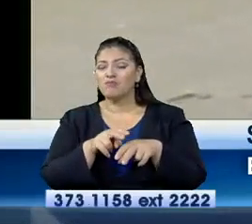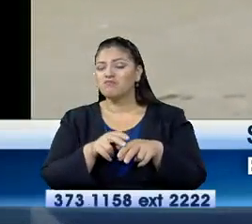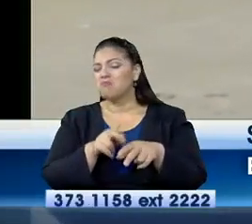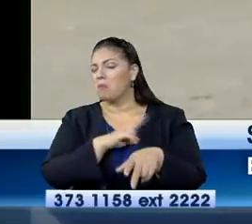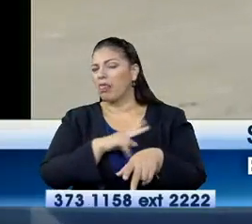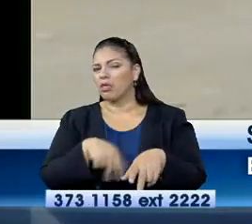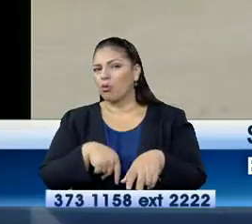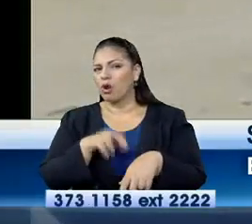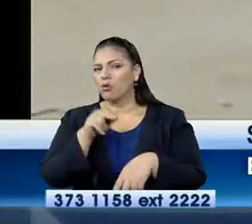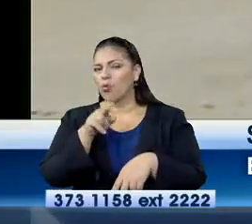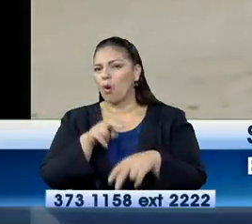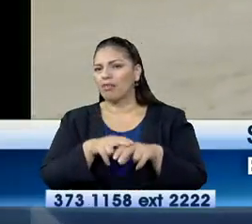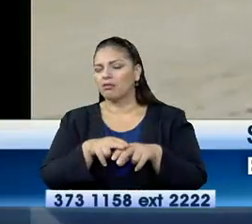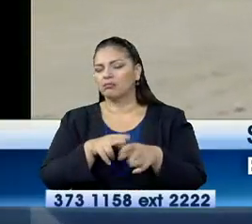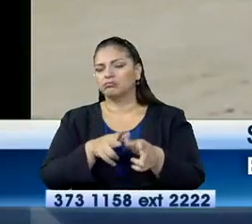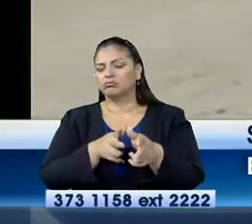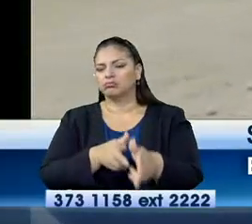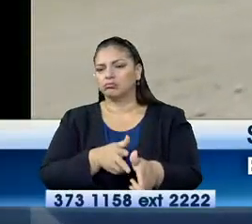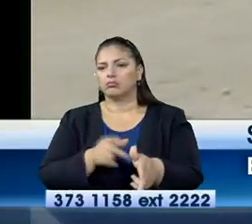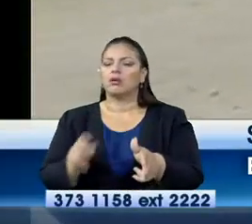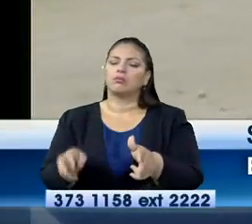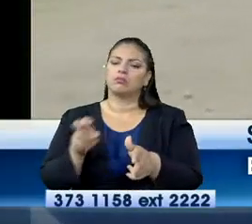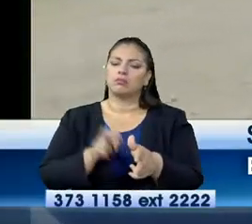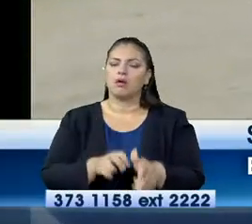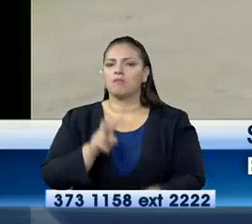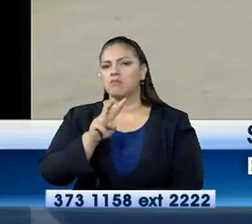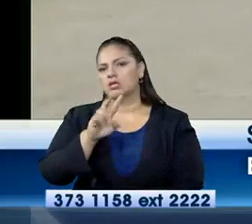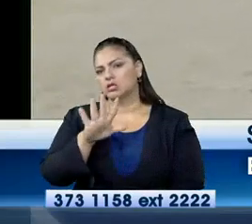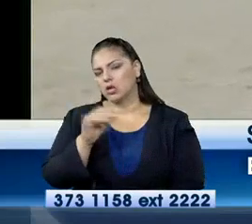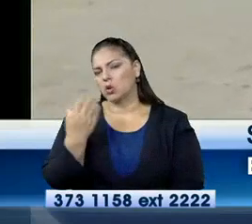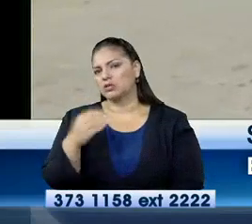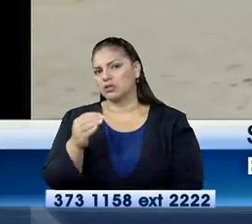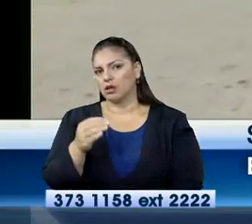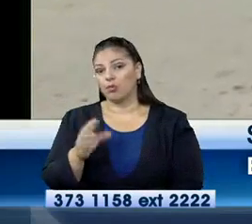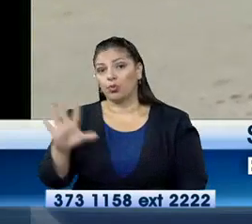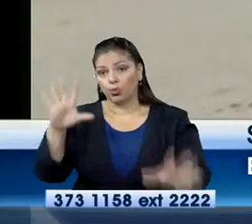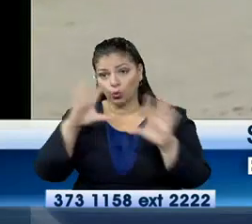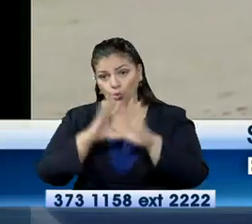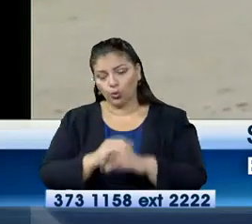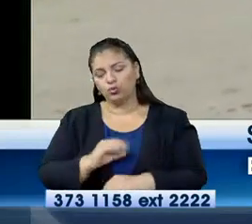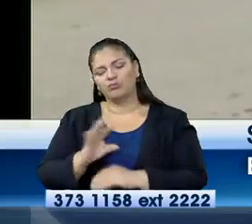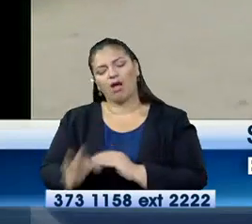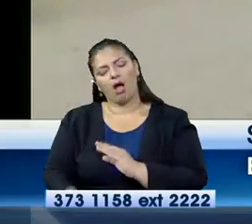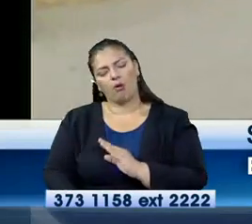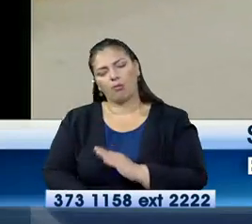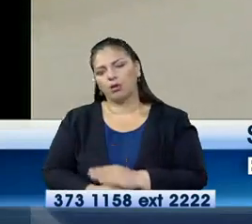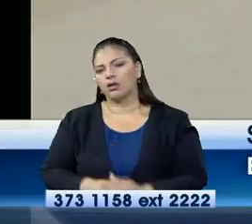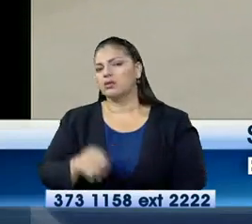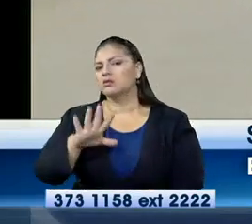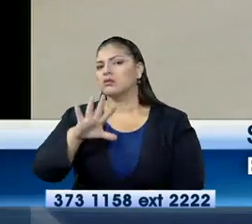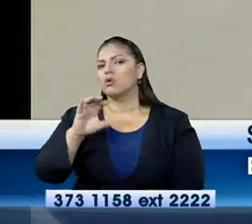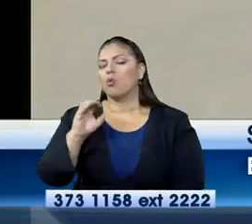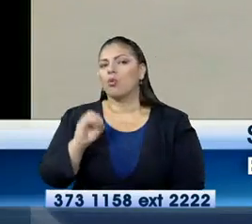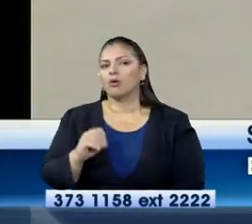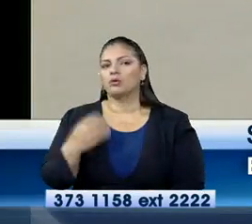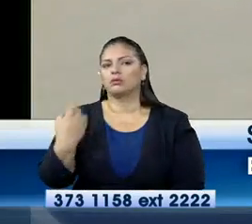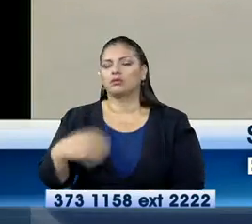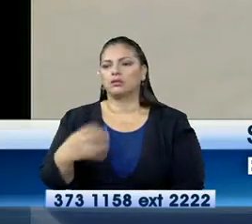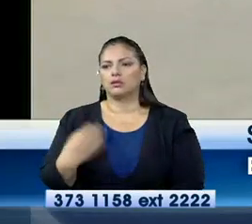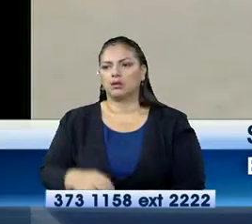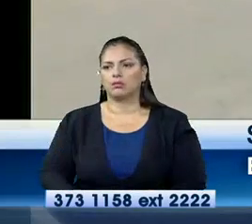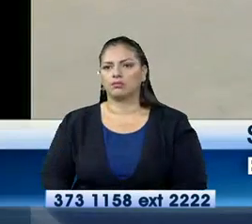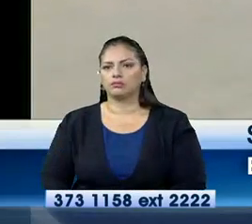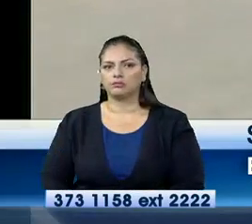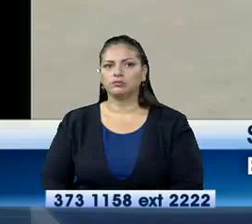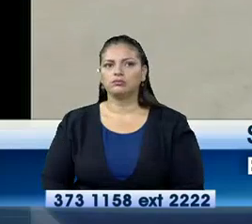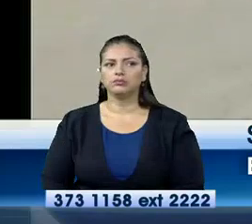Ya a partir de las 10 ya creo que cobran 50 centavos, bueno, pero hay que ser razonables también. Pero el que no tiene... ¿Normalmente cuánto les cobran?